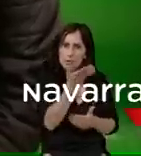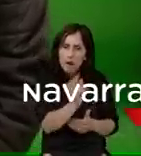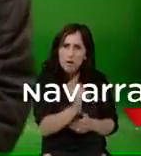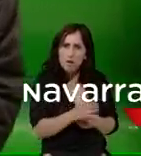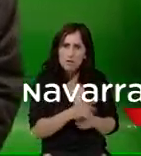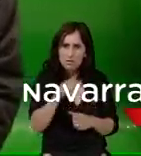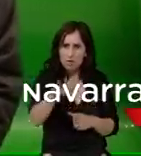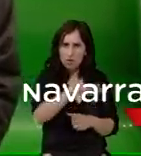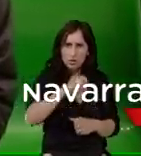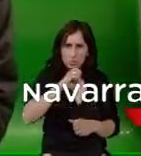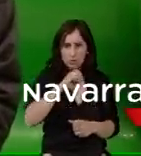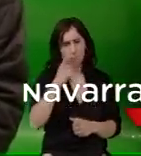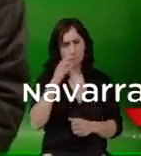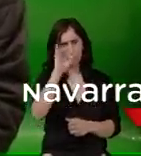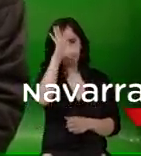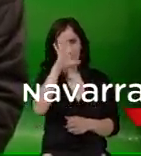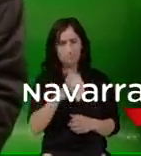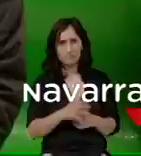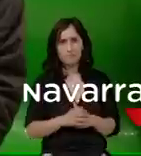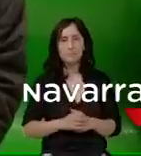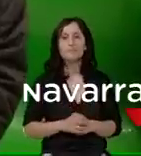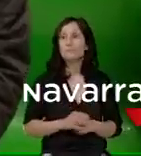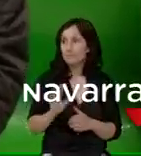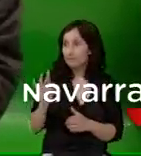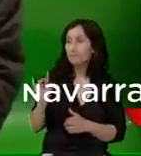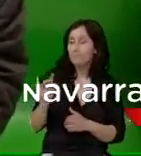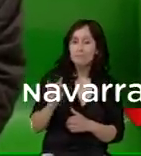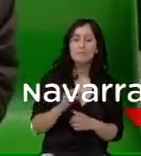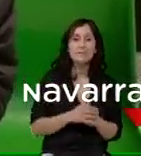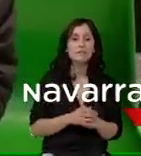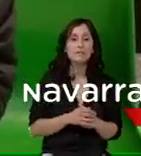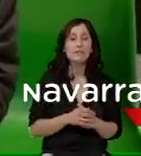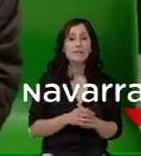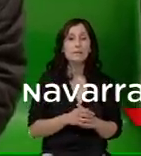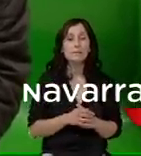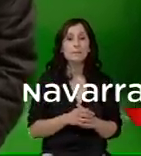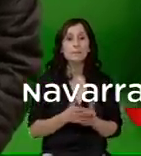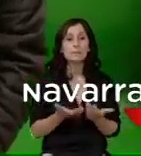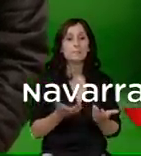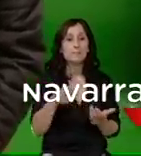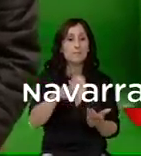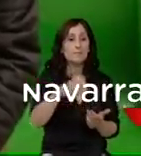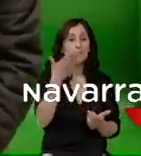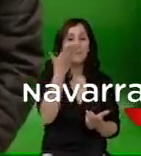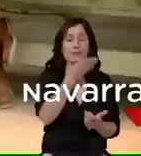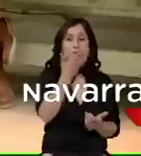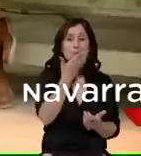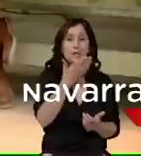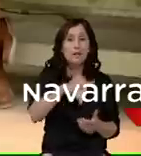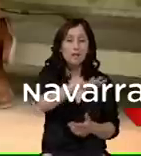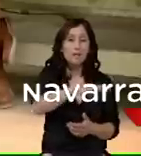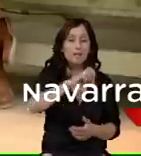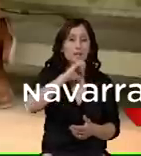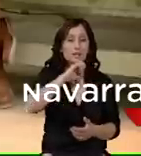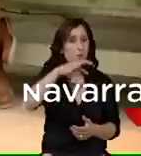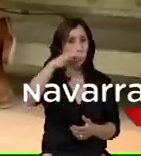en La Ribera. Esto llama la atención de mucha gente, ¿no? Sí, pues la verdad es que es la única escuela en La Ribera que tenemos de